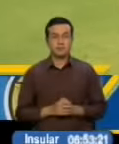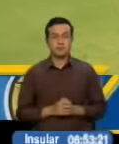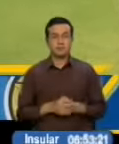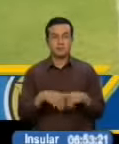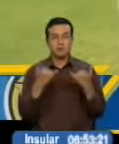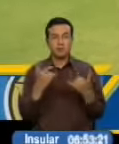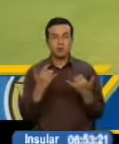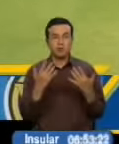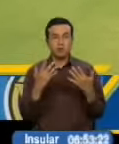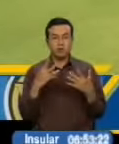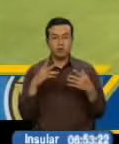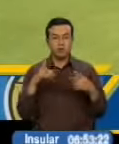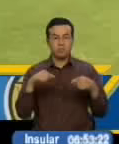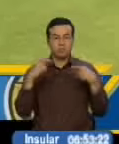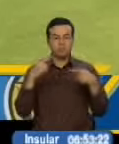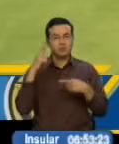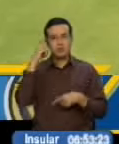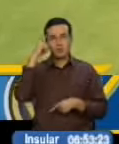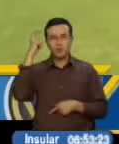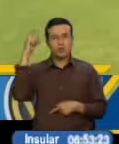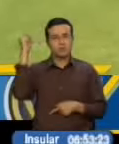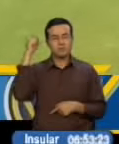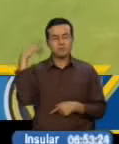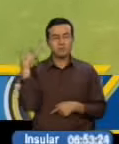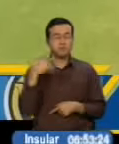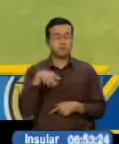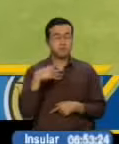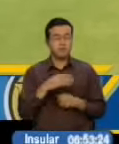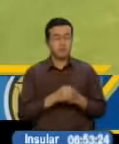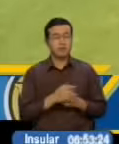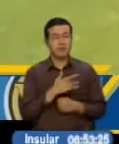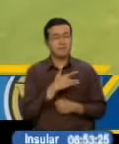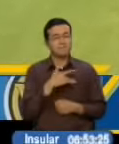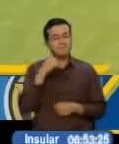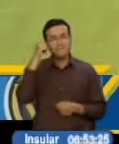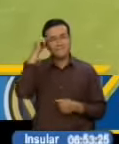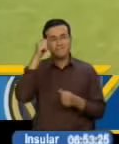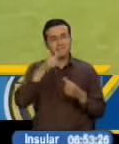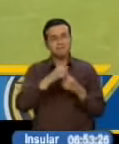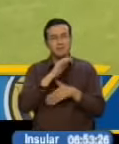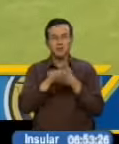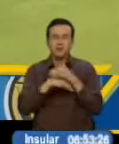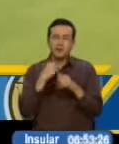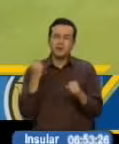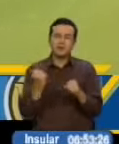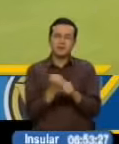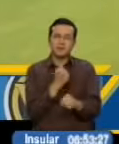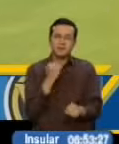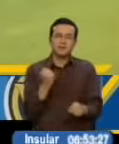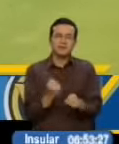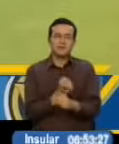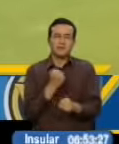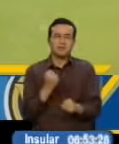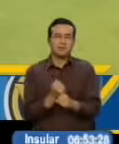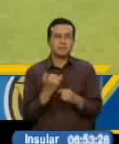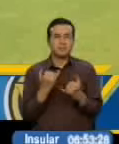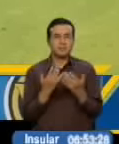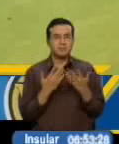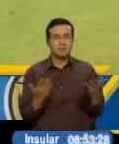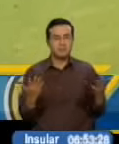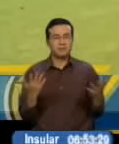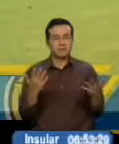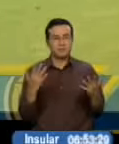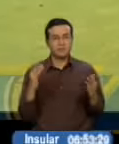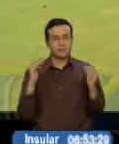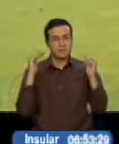hoy estar en esta instancia es más que un sueño y tenemos muchos recuerdos, ¿no? Acá todo lo que hemos trabajado acá, hoy se ven